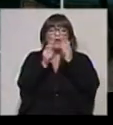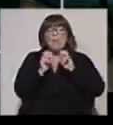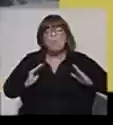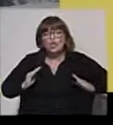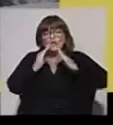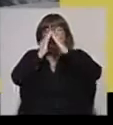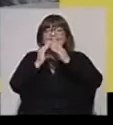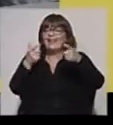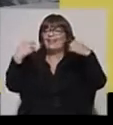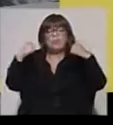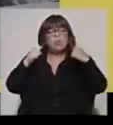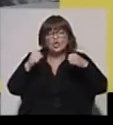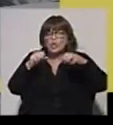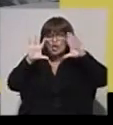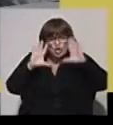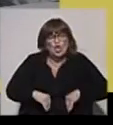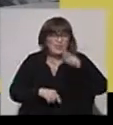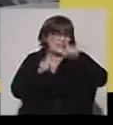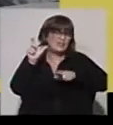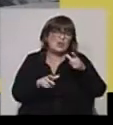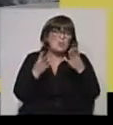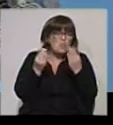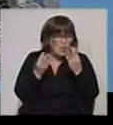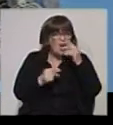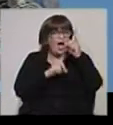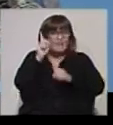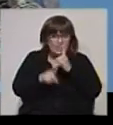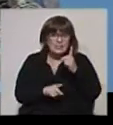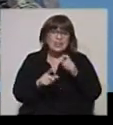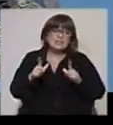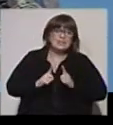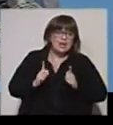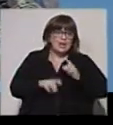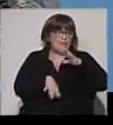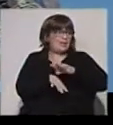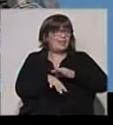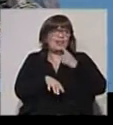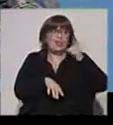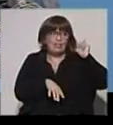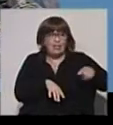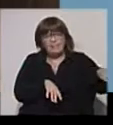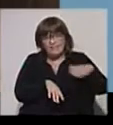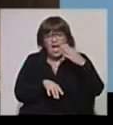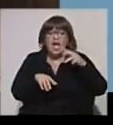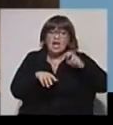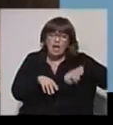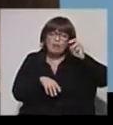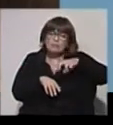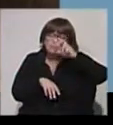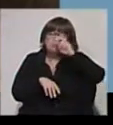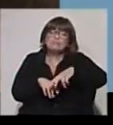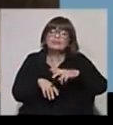practica todo el mundo. Hay mucha gente que espera a veces que su médico de cabecera les diga que tienen que salir a caminar